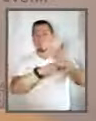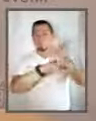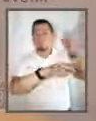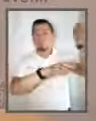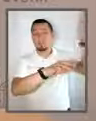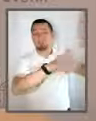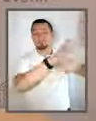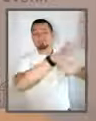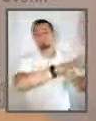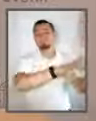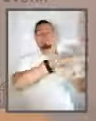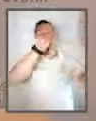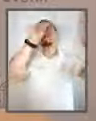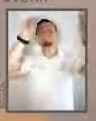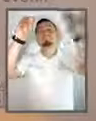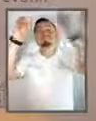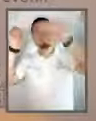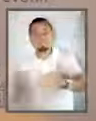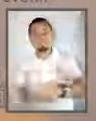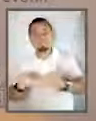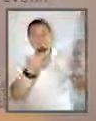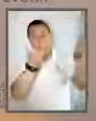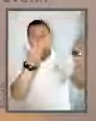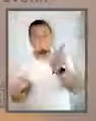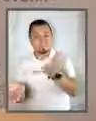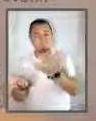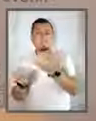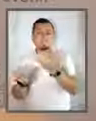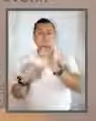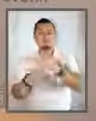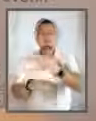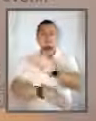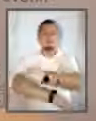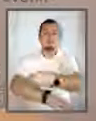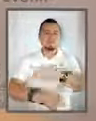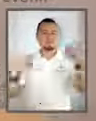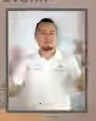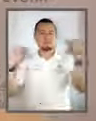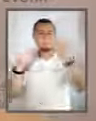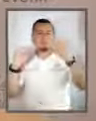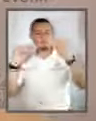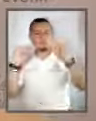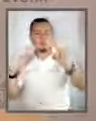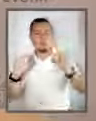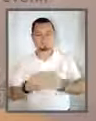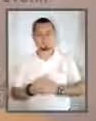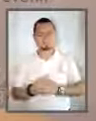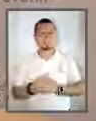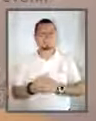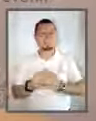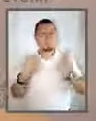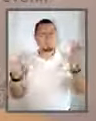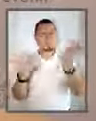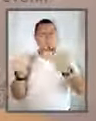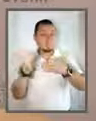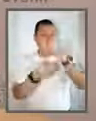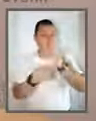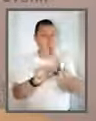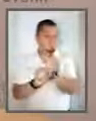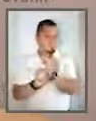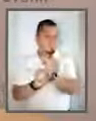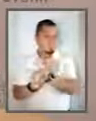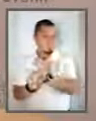Unidos y que habían llegado a este municipio debido a las festividades. Se hizo una